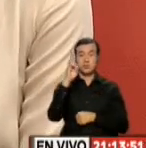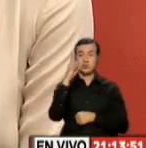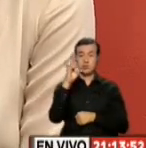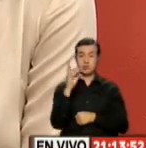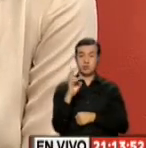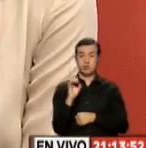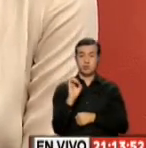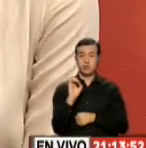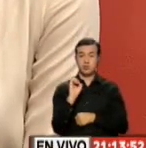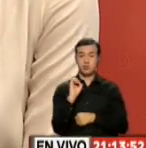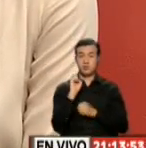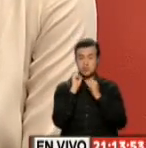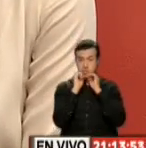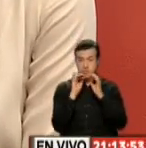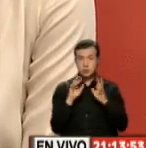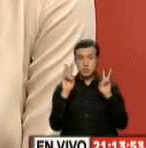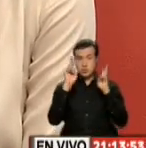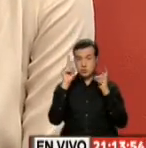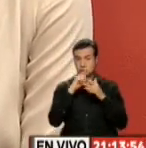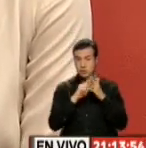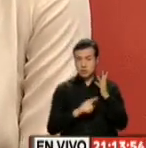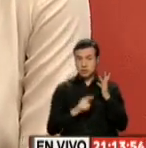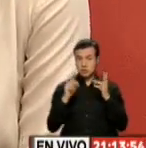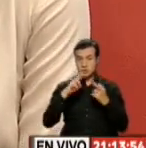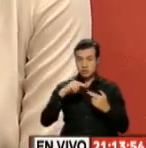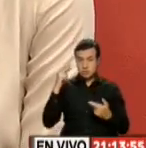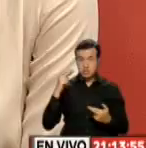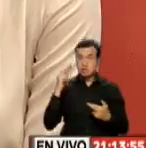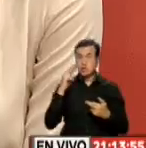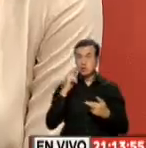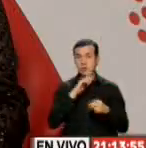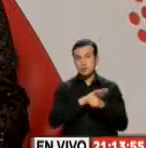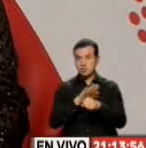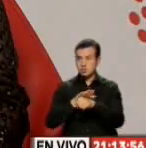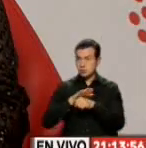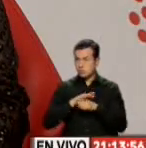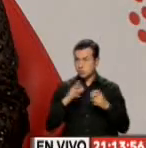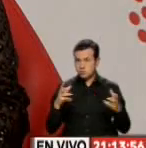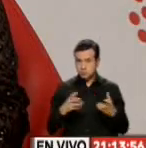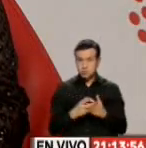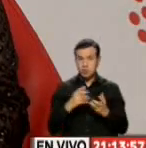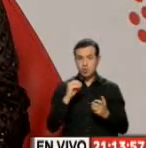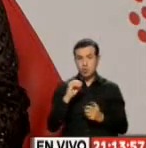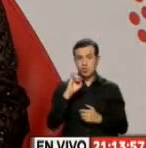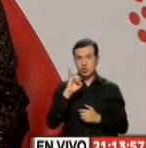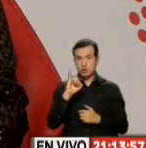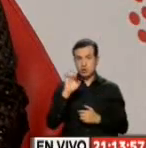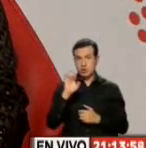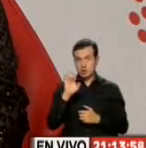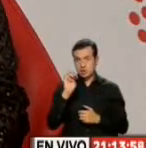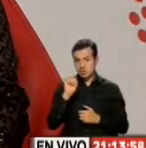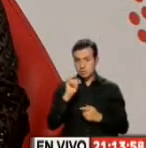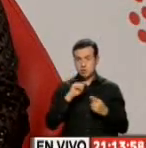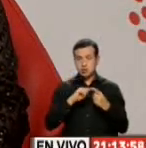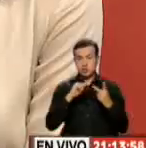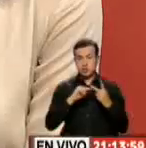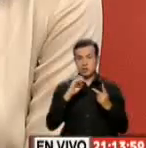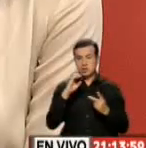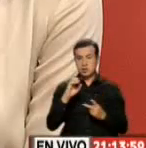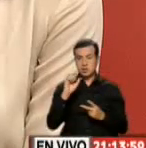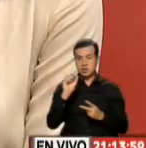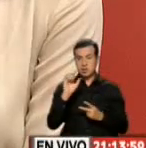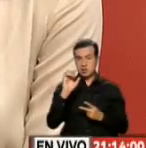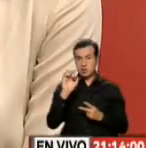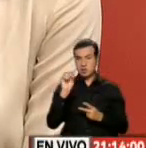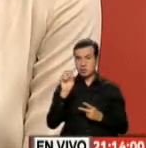18 de septiembre para abordar este tema de manera regional. Lo hace con la anuencia de la OIM y también de ACNUR. ¿Puede funcionar